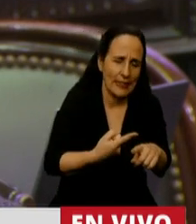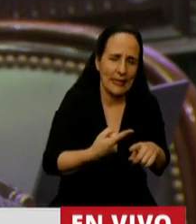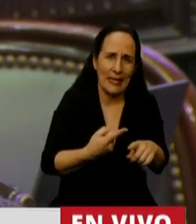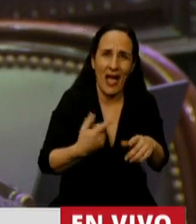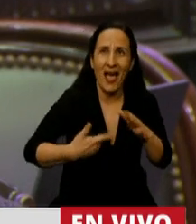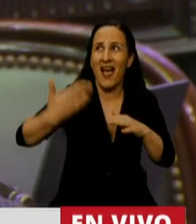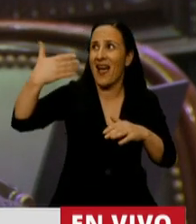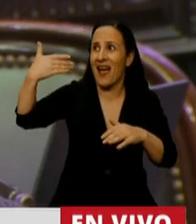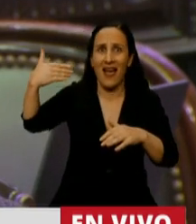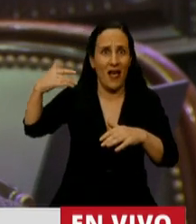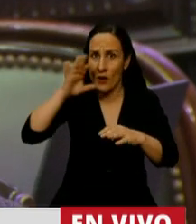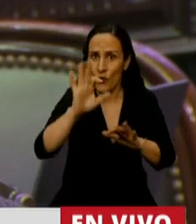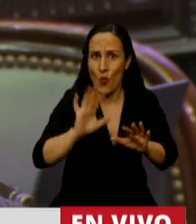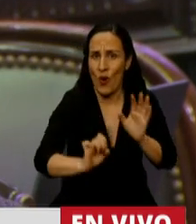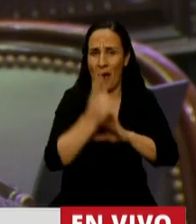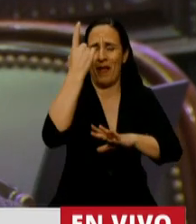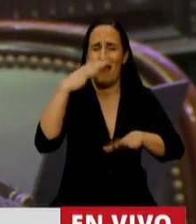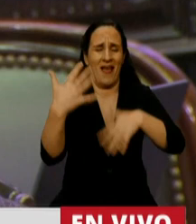precedentes en el país